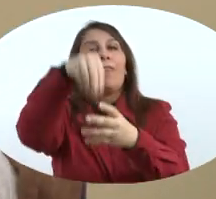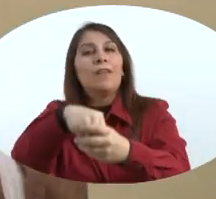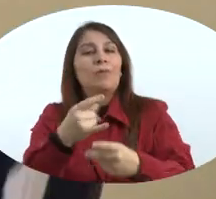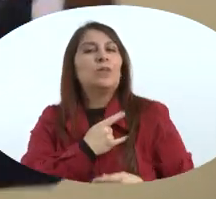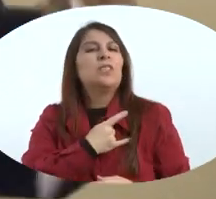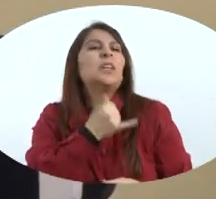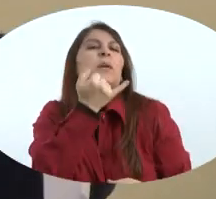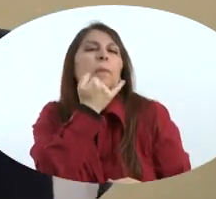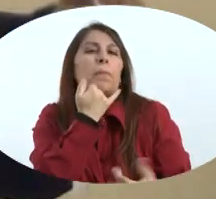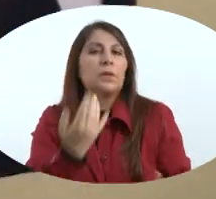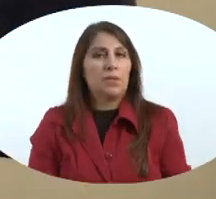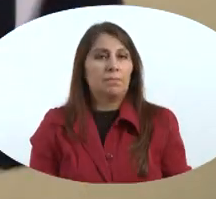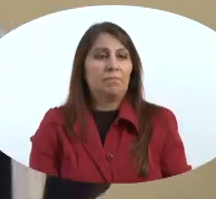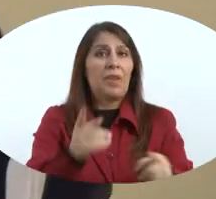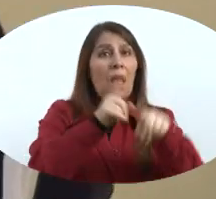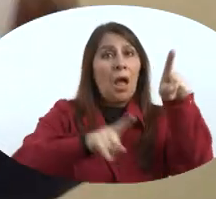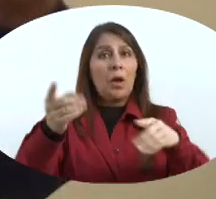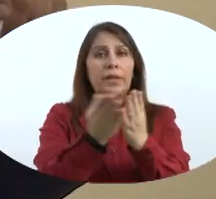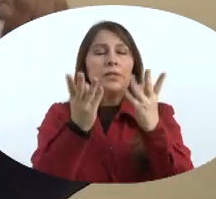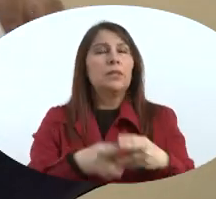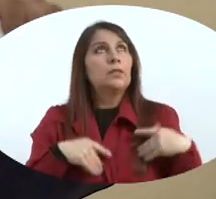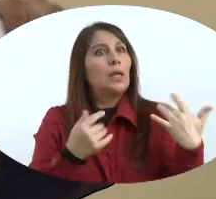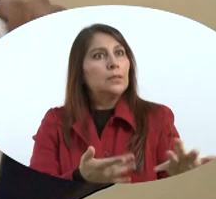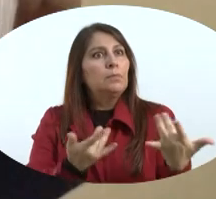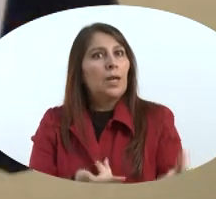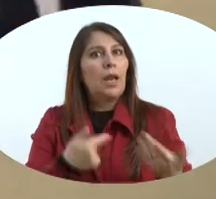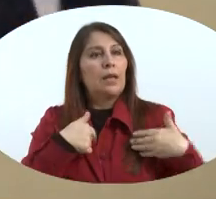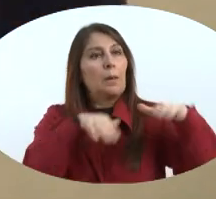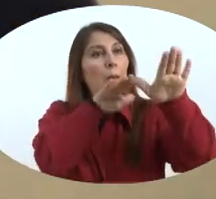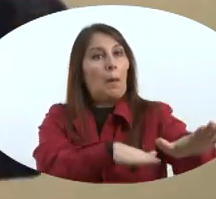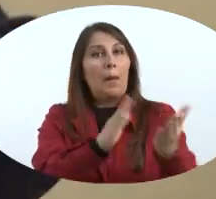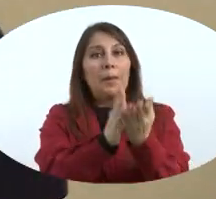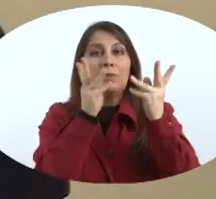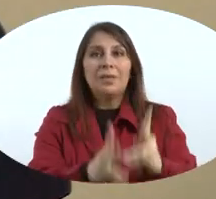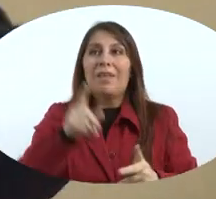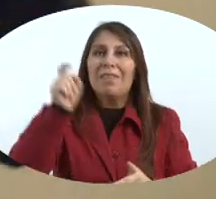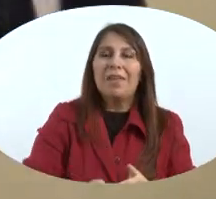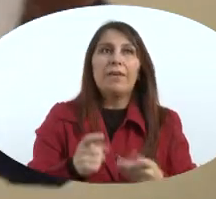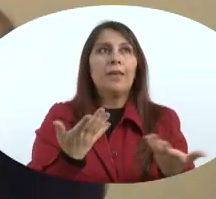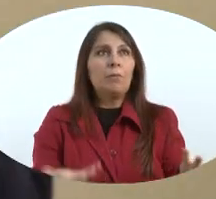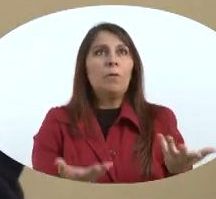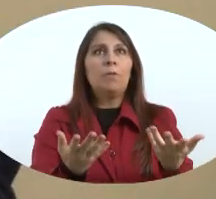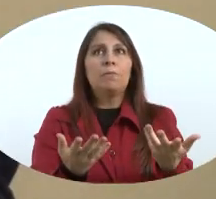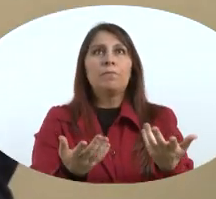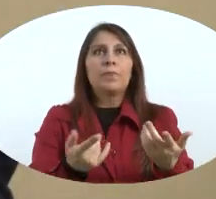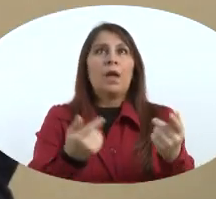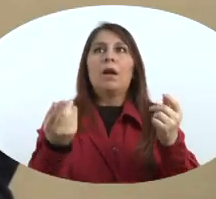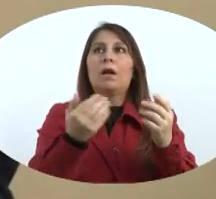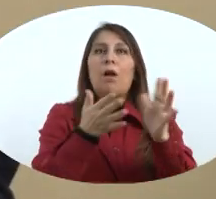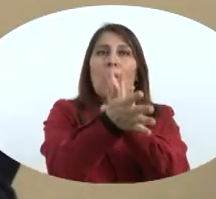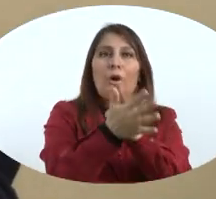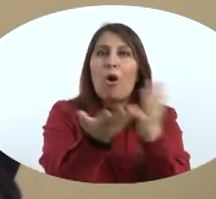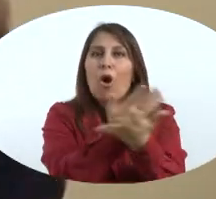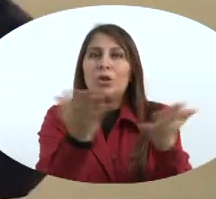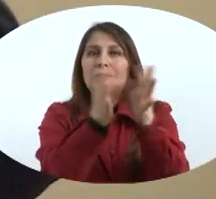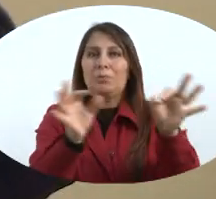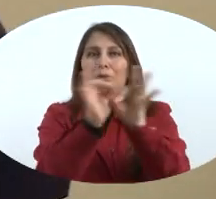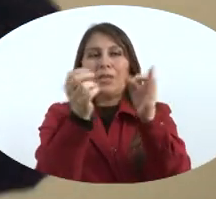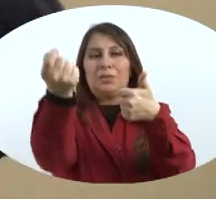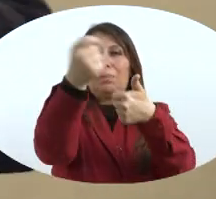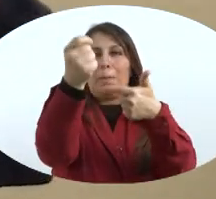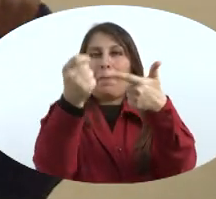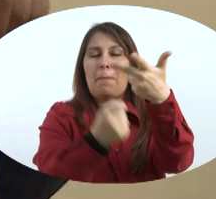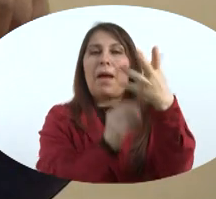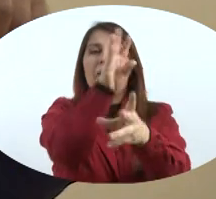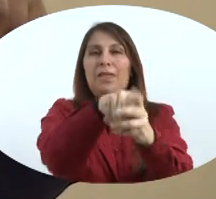siempre una voz o una posición de la representación estudiantil por más que esté de acuerdo o no sobre distintos aspectos en la universidad quien diga que